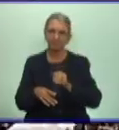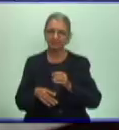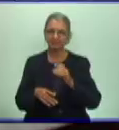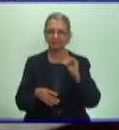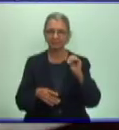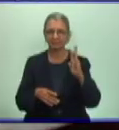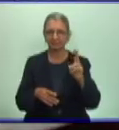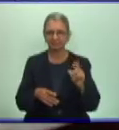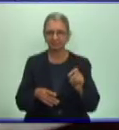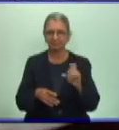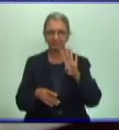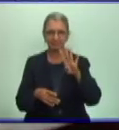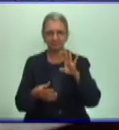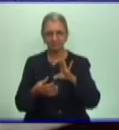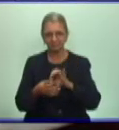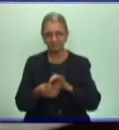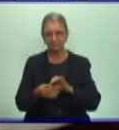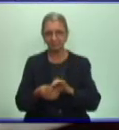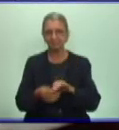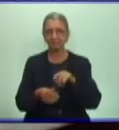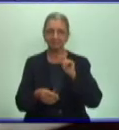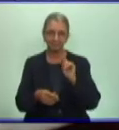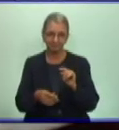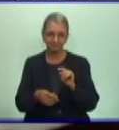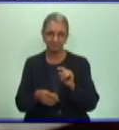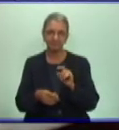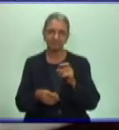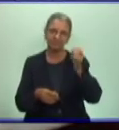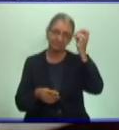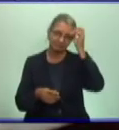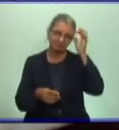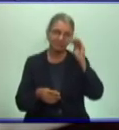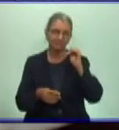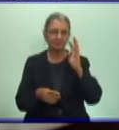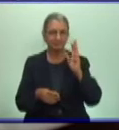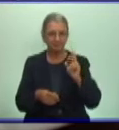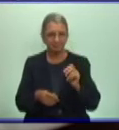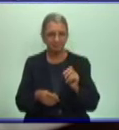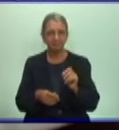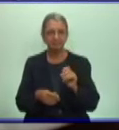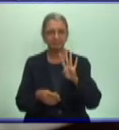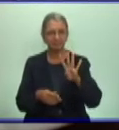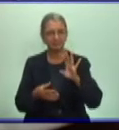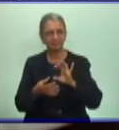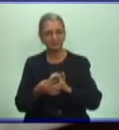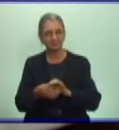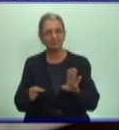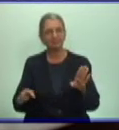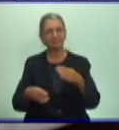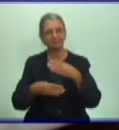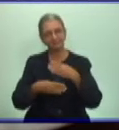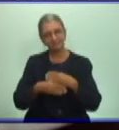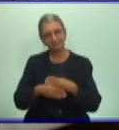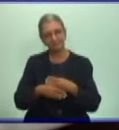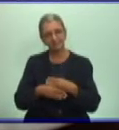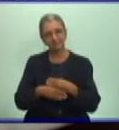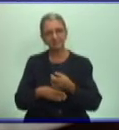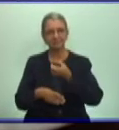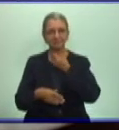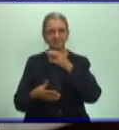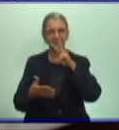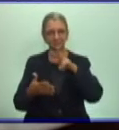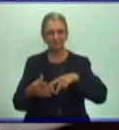asignaturas? Las asignaturas lengua española y matemática en cuarto grado cierran con